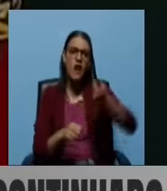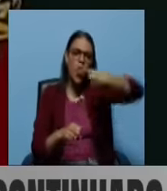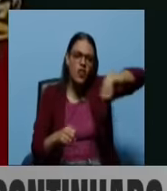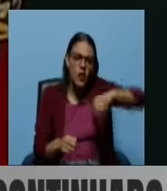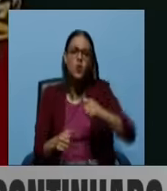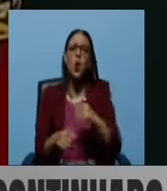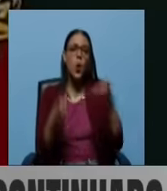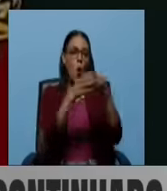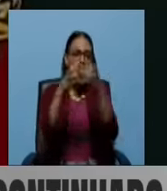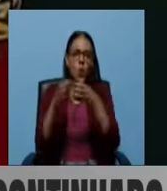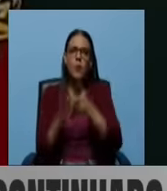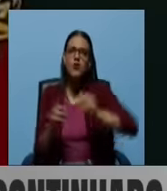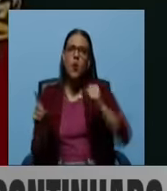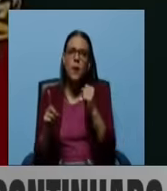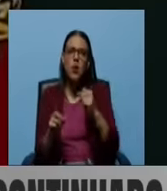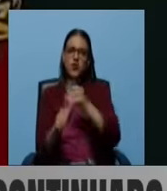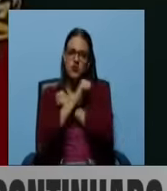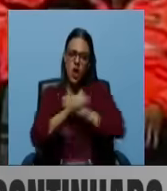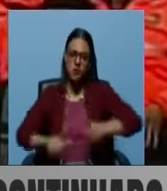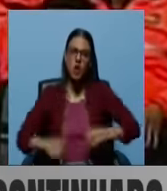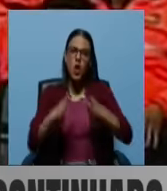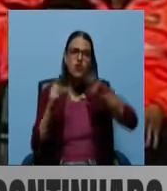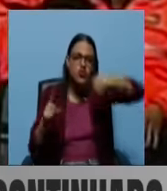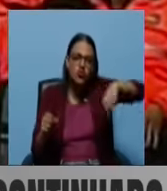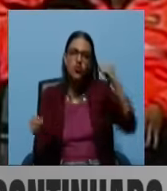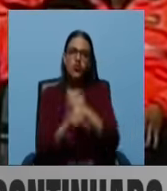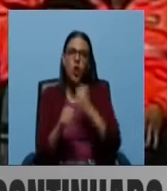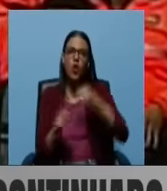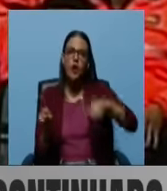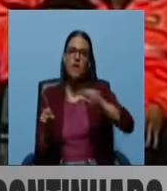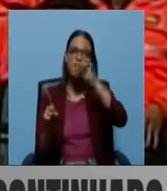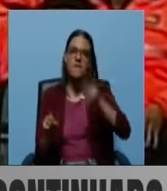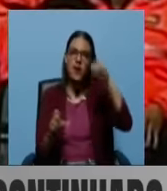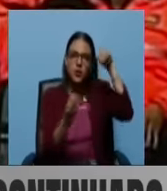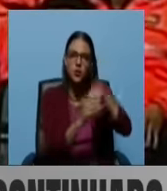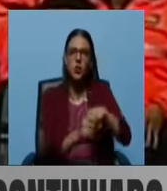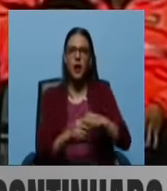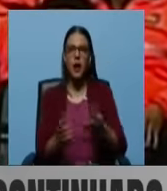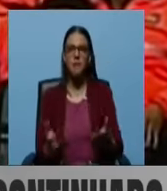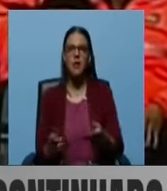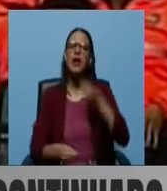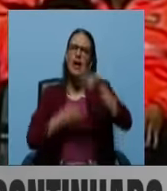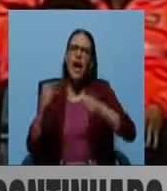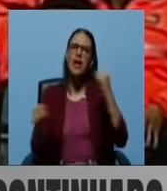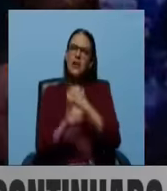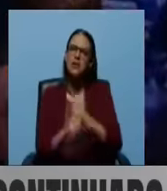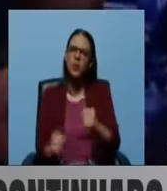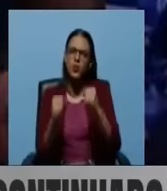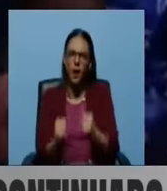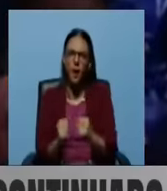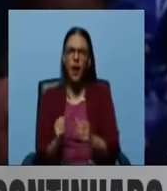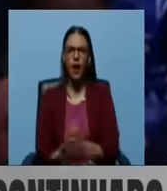los cuerpos de policía de este país, de los cuerpos militares de este país, que han hecho su trabajo